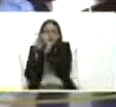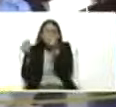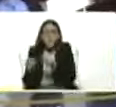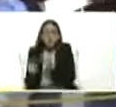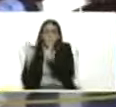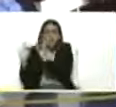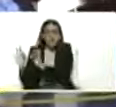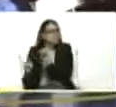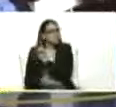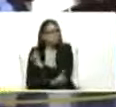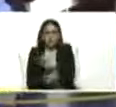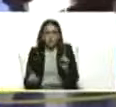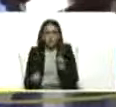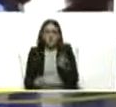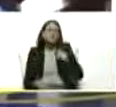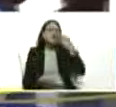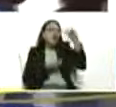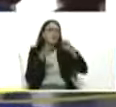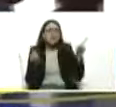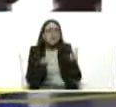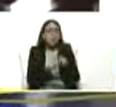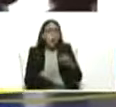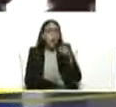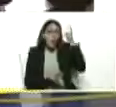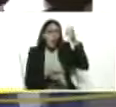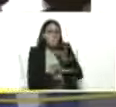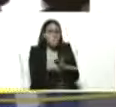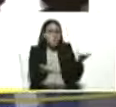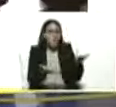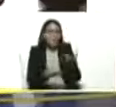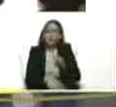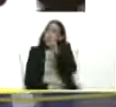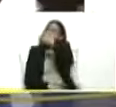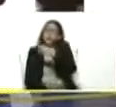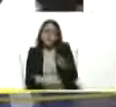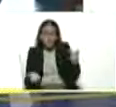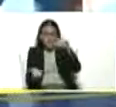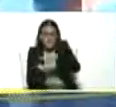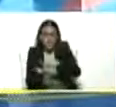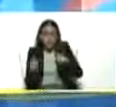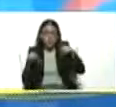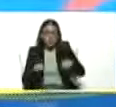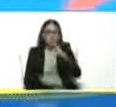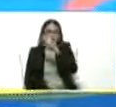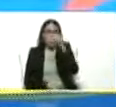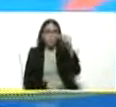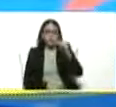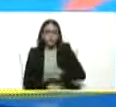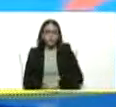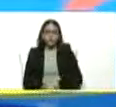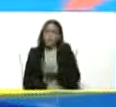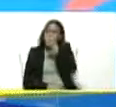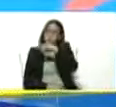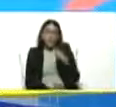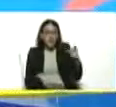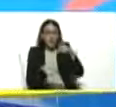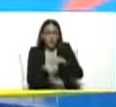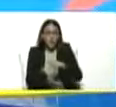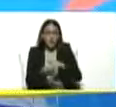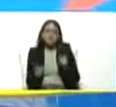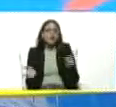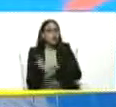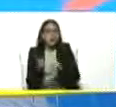Yo gritaría como grita el pueblo. No volverán. No volverá ese paradigma, diría